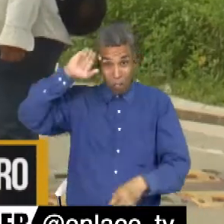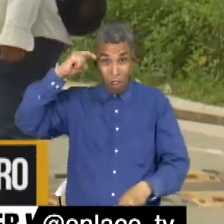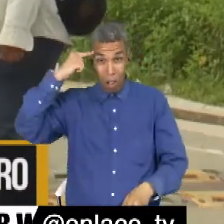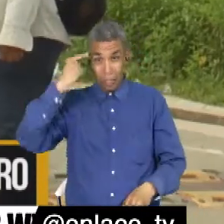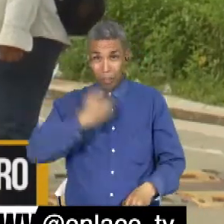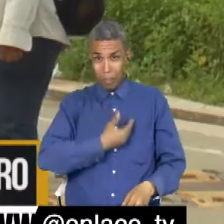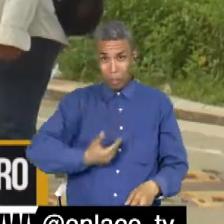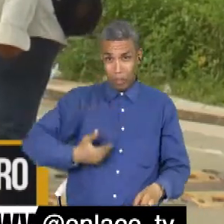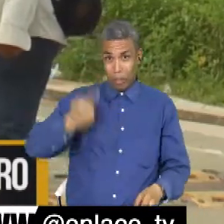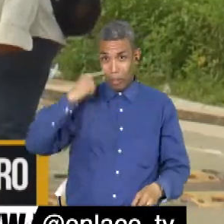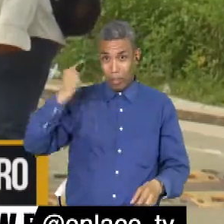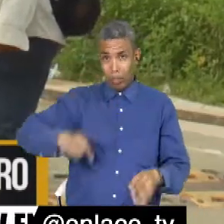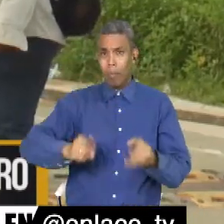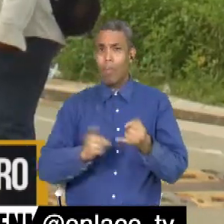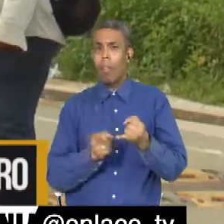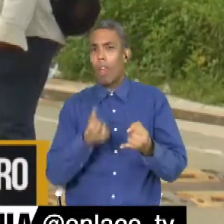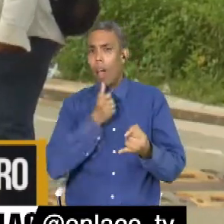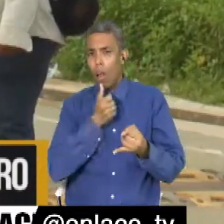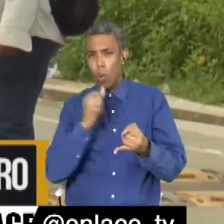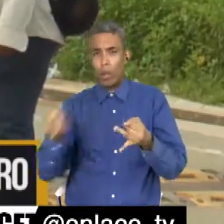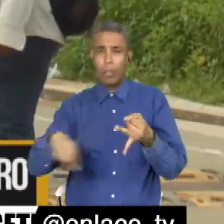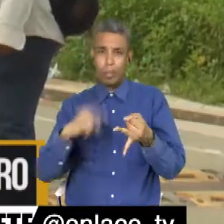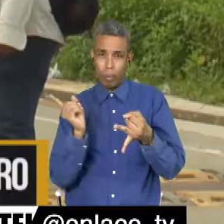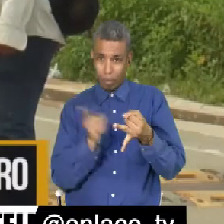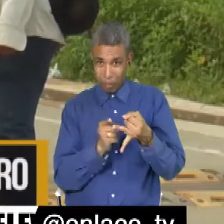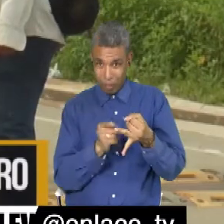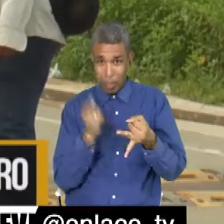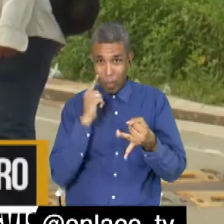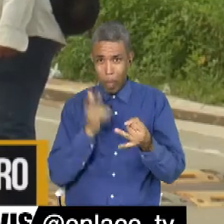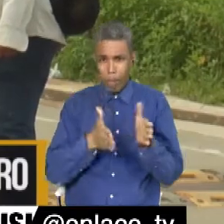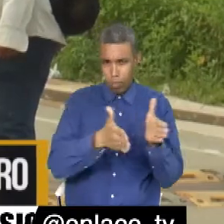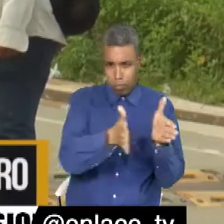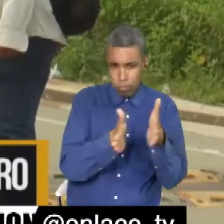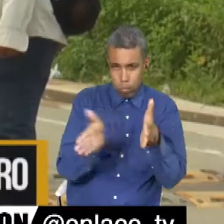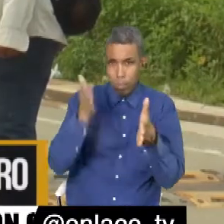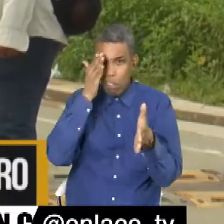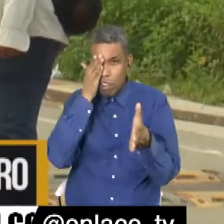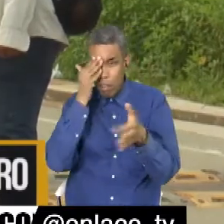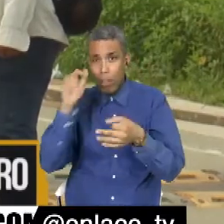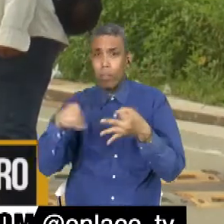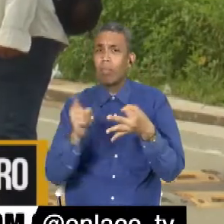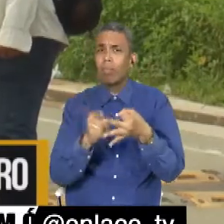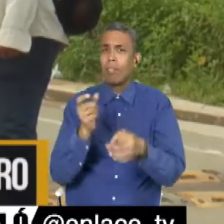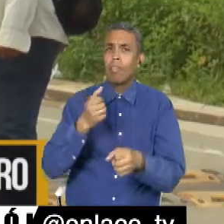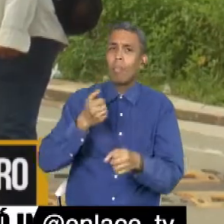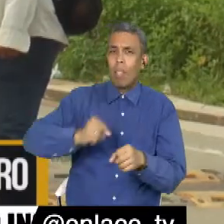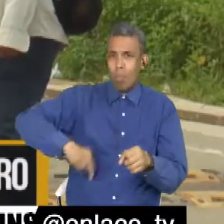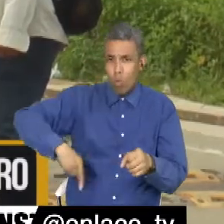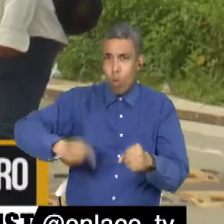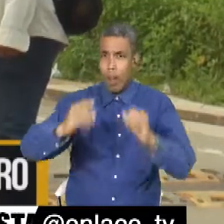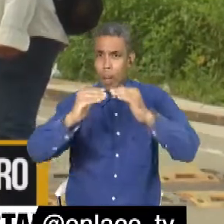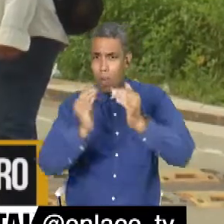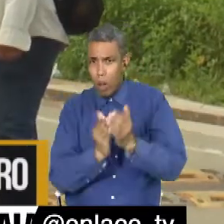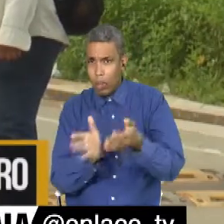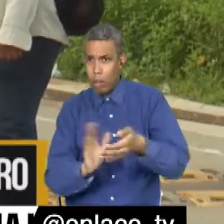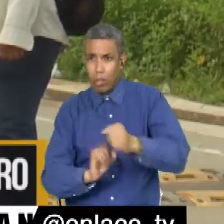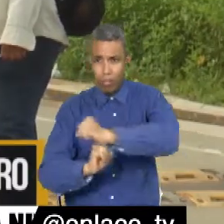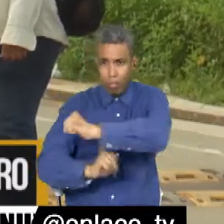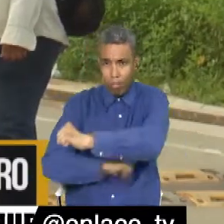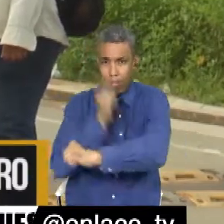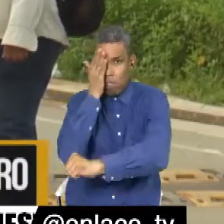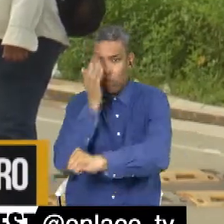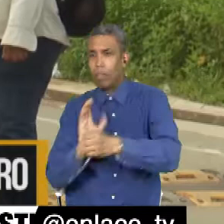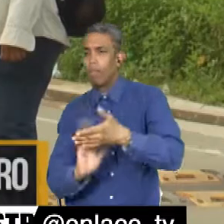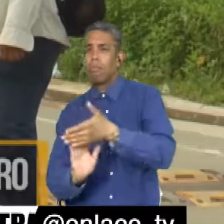requerimientos. El agua, las vías y las estructuras en las escuelas públicas, las básicas, las que ellos están pidiendo el día de hoy. Es un informe de Zulay Ucros